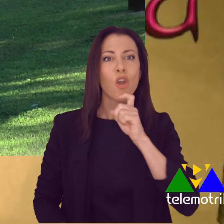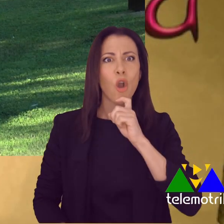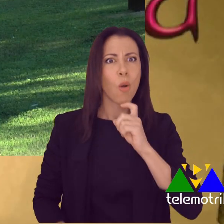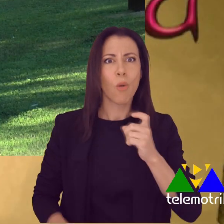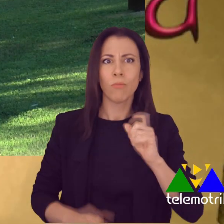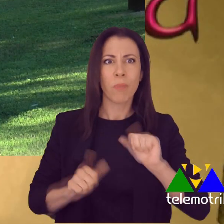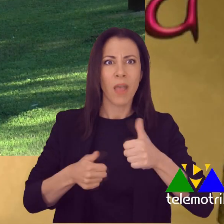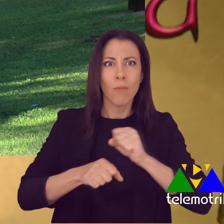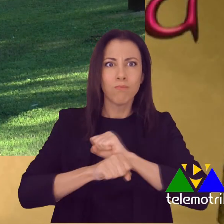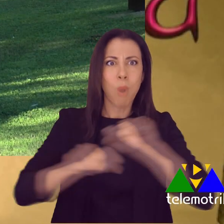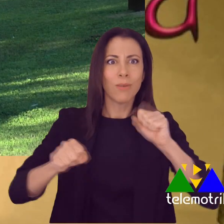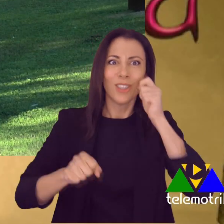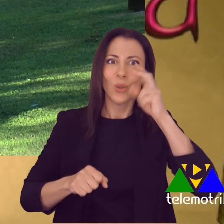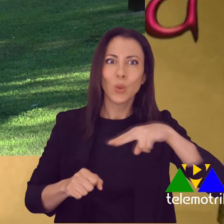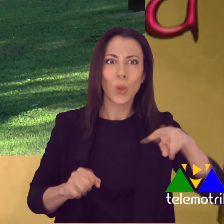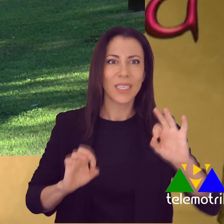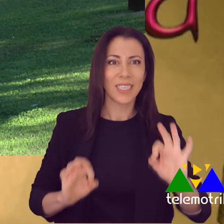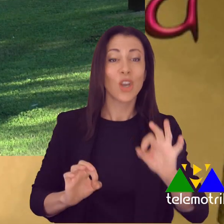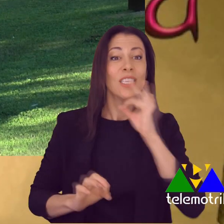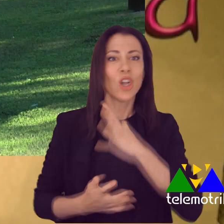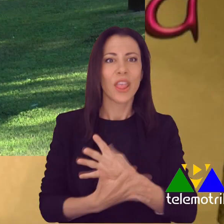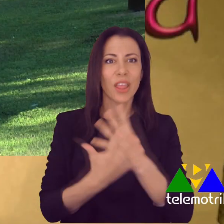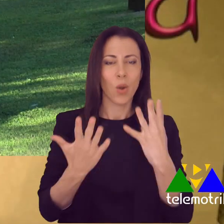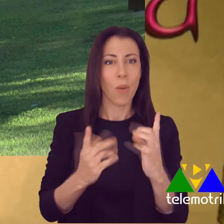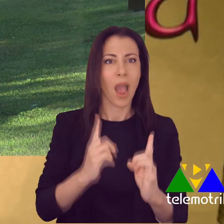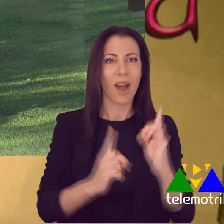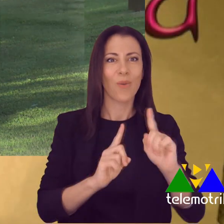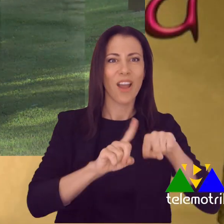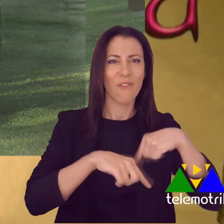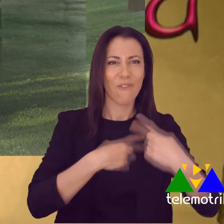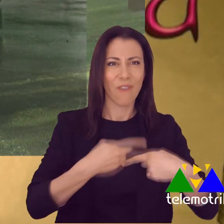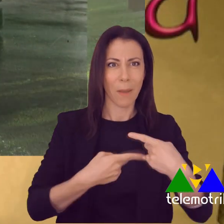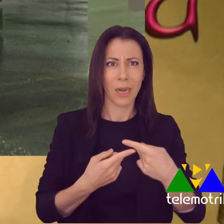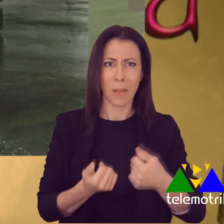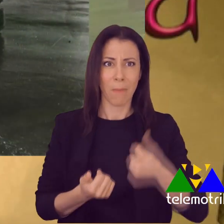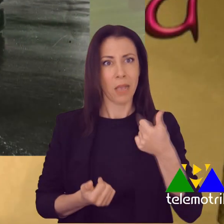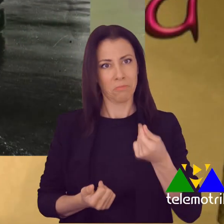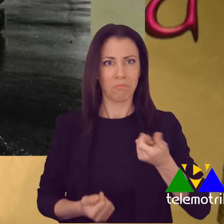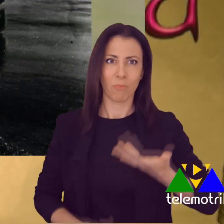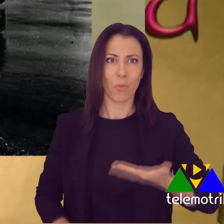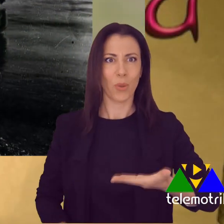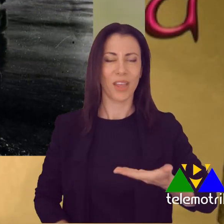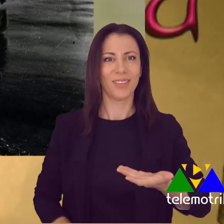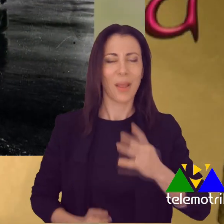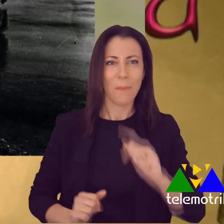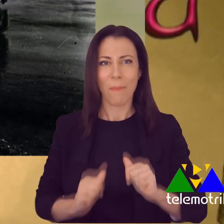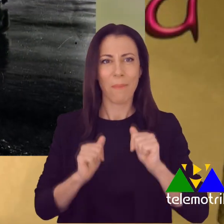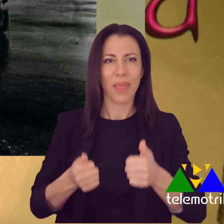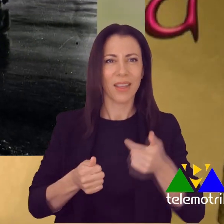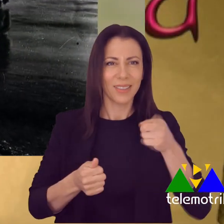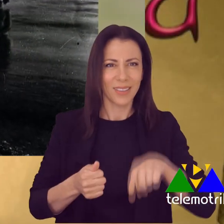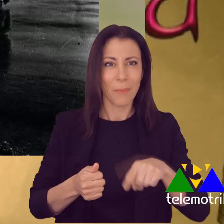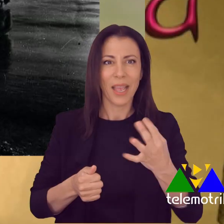turístico y bueno, y cómo eran también en el siglo XIX, cómo ya empezaban algunas de las familias ya más pudientes, cómo comenzaban ya también